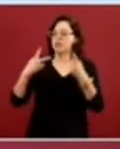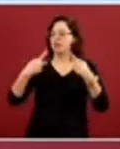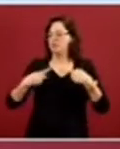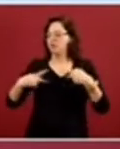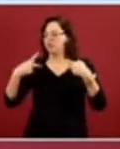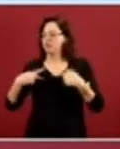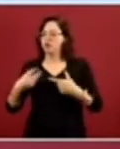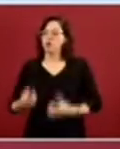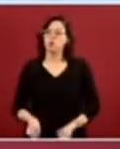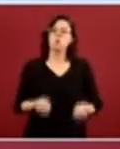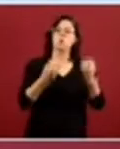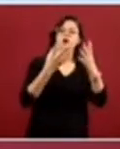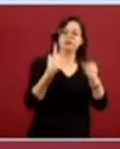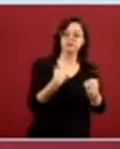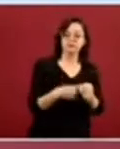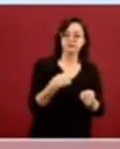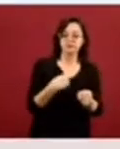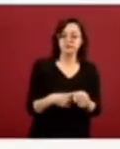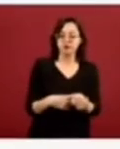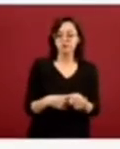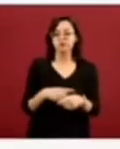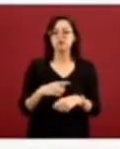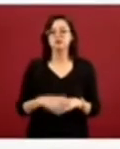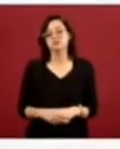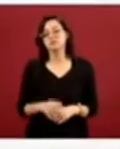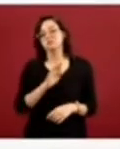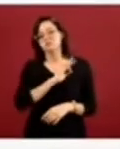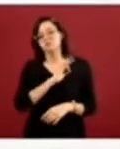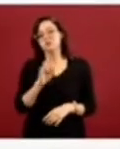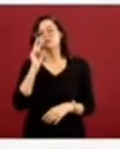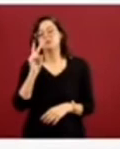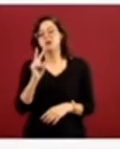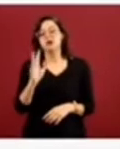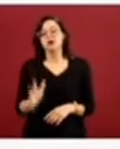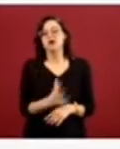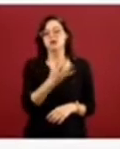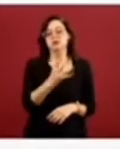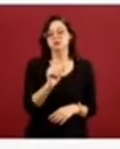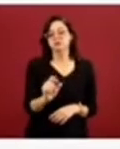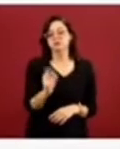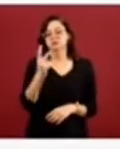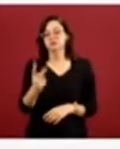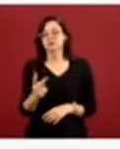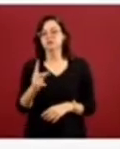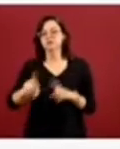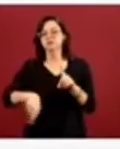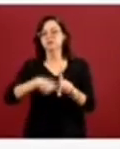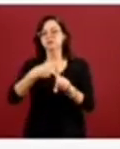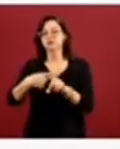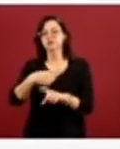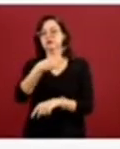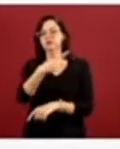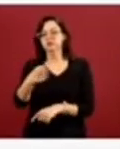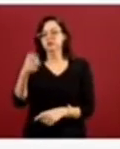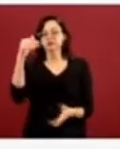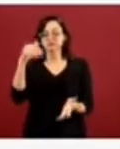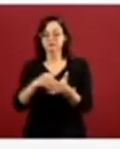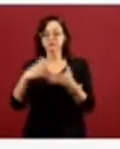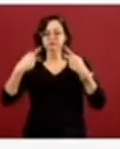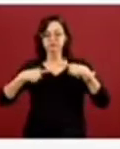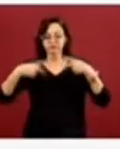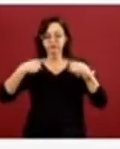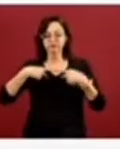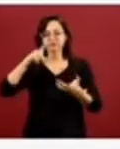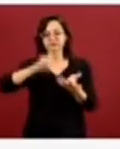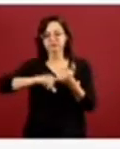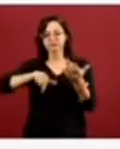cada 100 o por cada 1,000, pero aquí lo que vemos es 5.2 casos por cada 100,000 personas en la